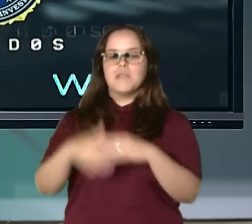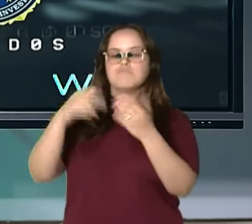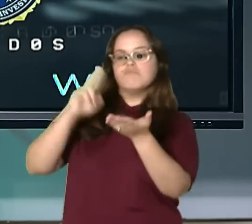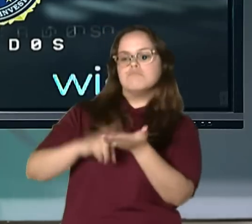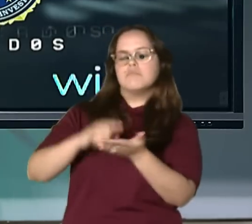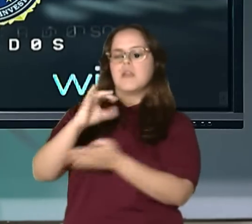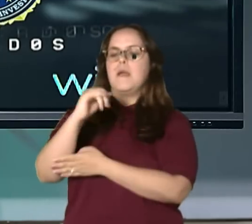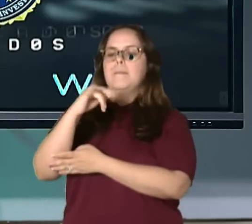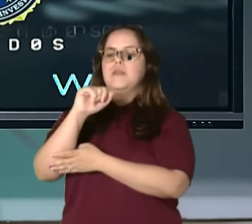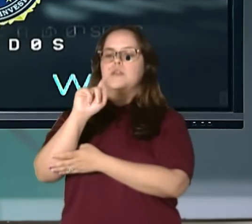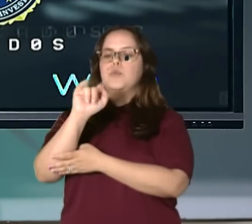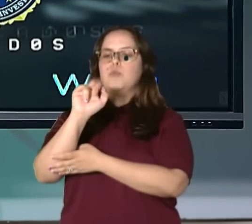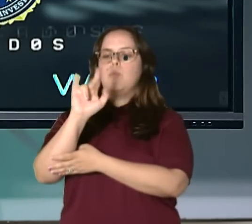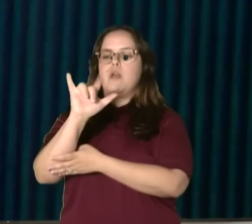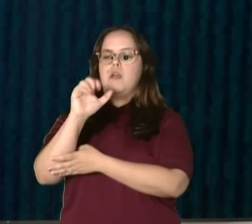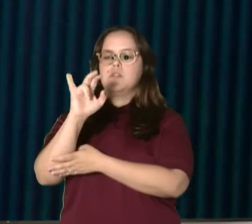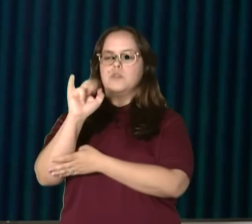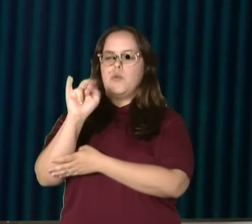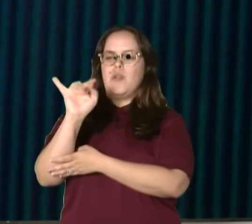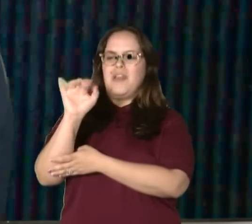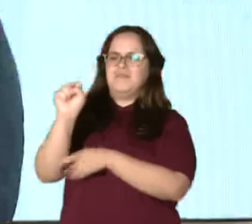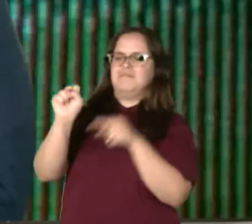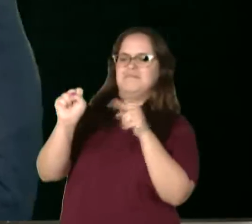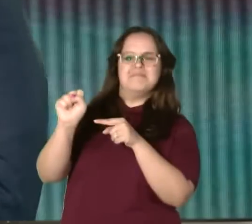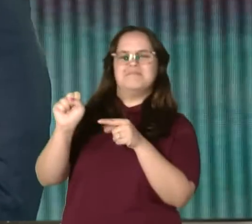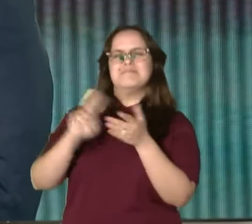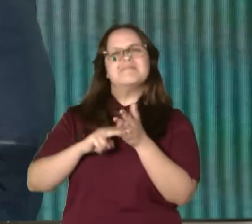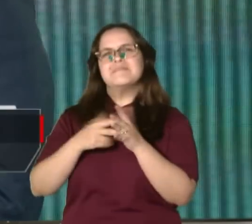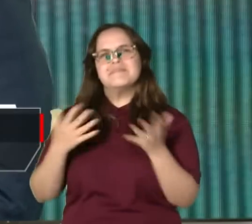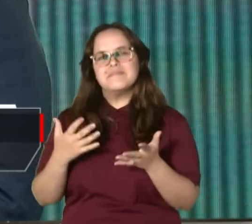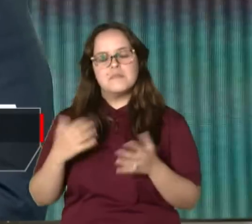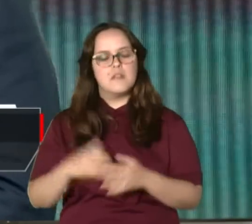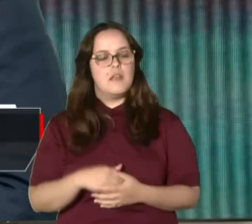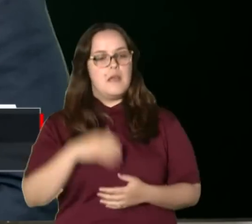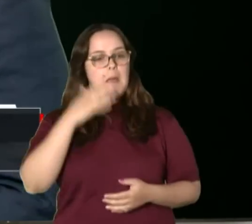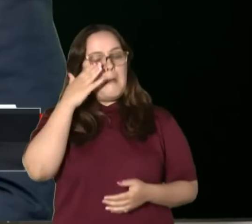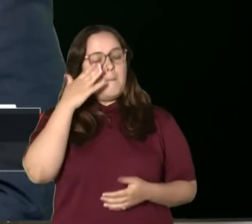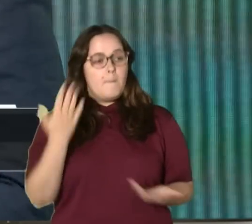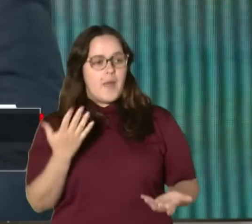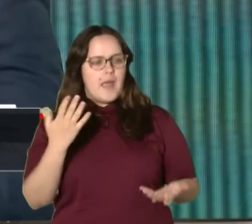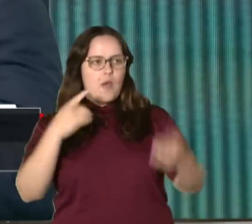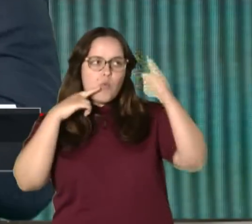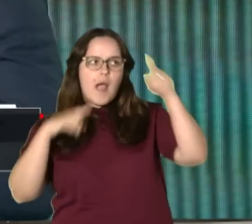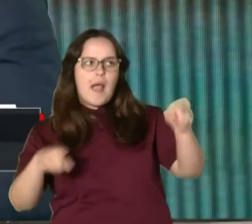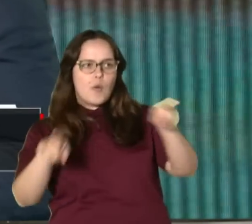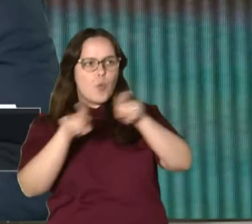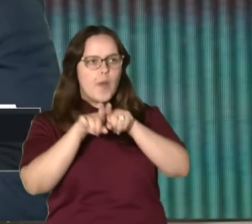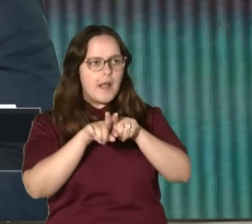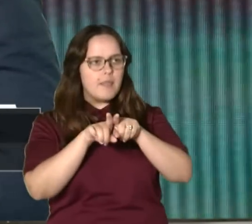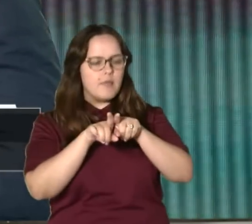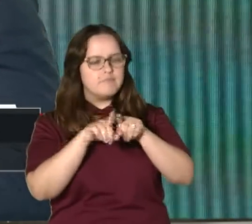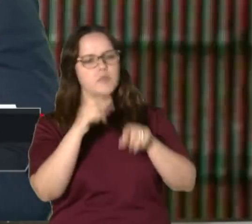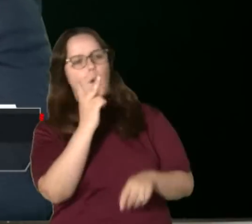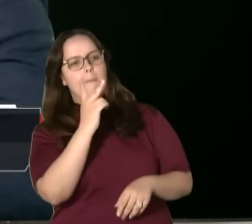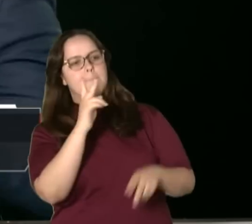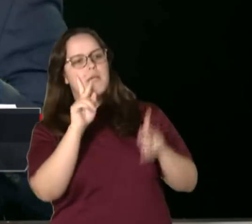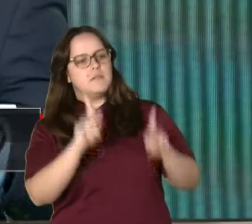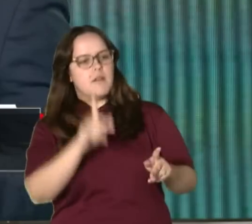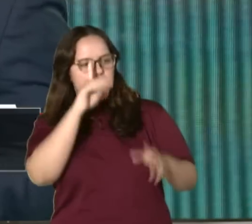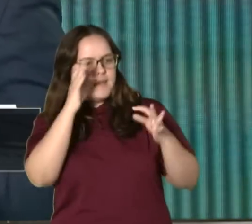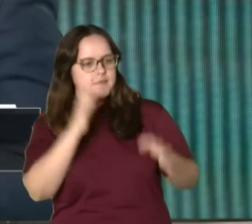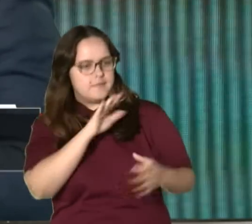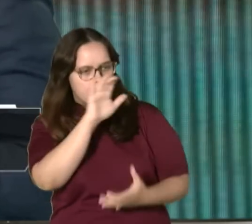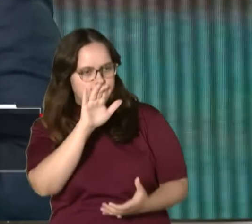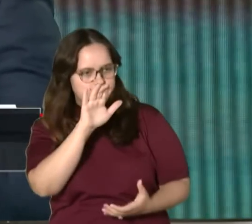Qué es eso licenciado Mira Miguel las capitulaciones son un acuerdo que hacen las personas que se van a casar que se eleva